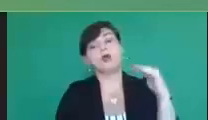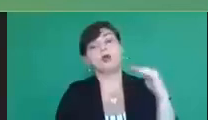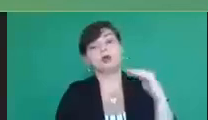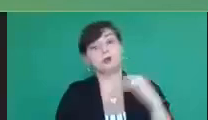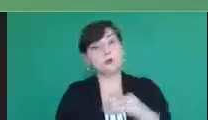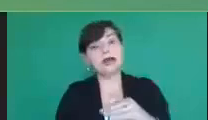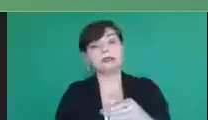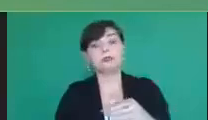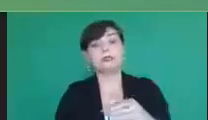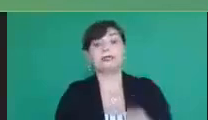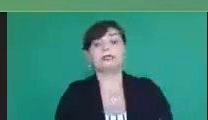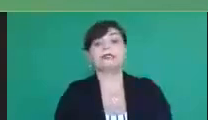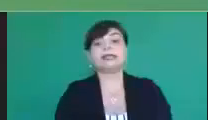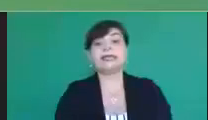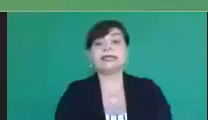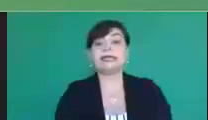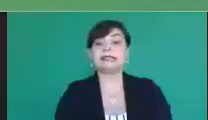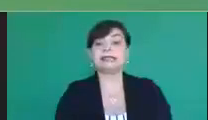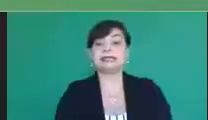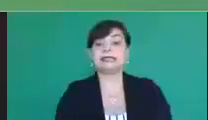los pasos de